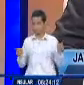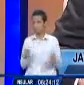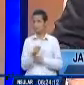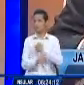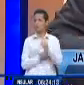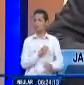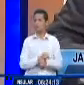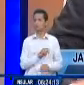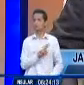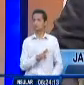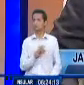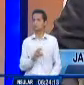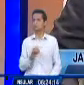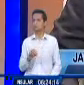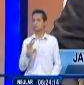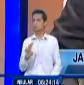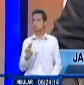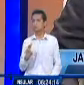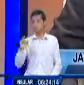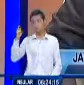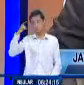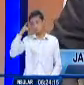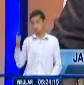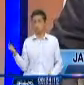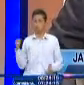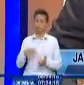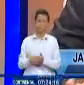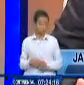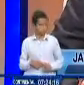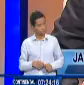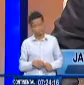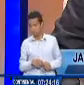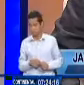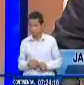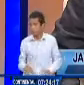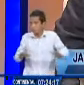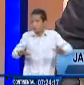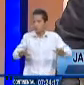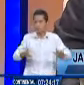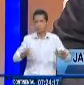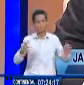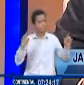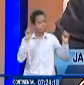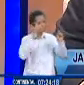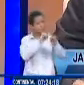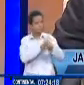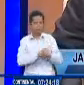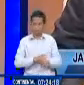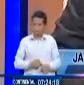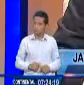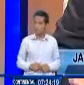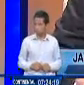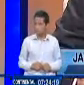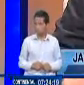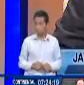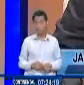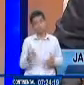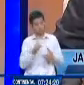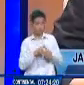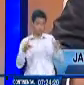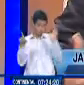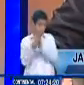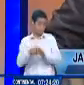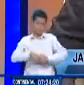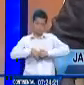año 2007 cuando llegamos del gobierno encontramos un panorama en minería complejo me refiero complejo porque siguen por un lado había una ley muy